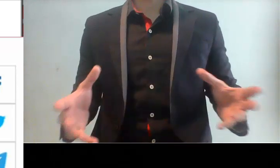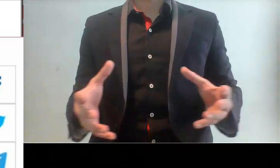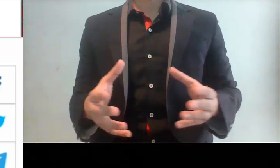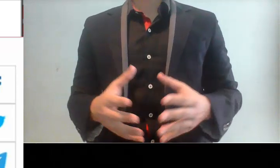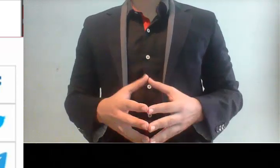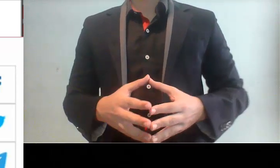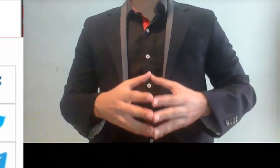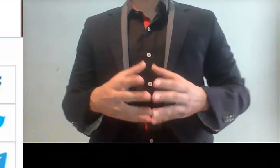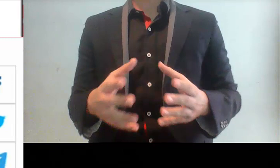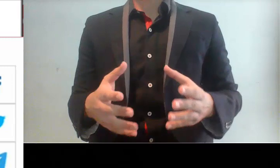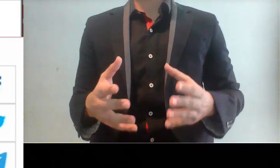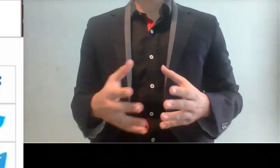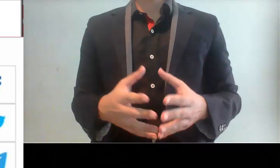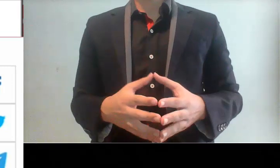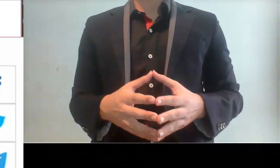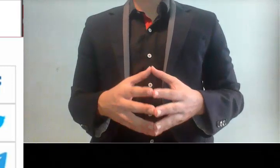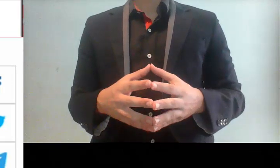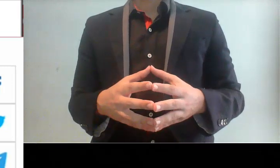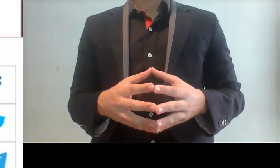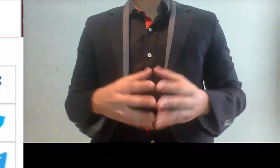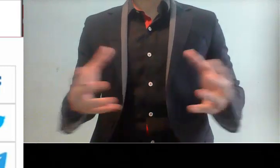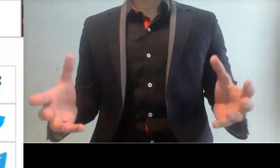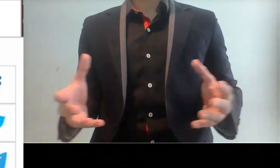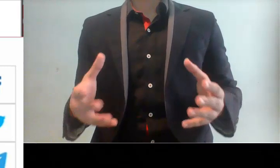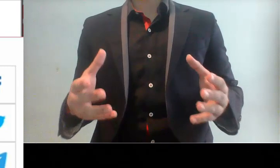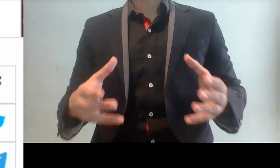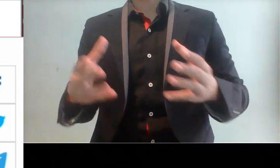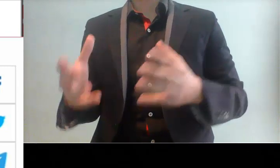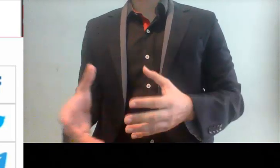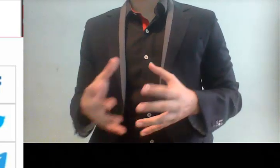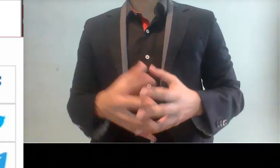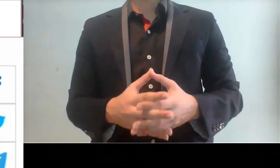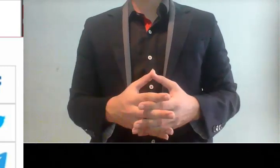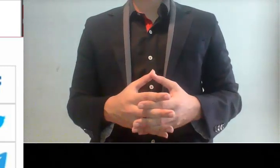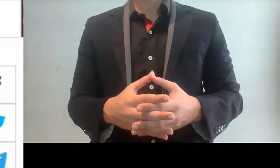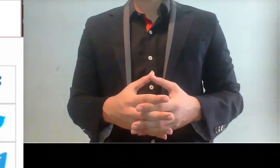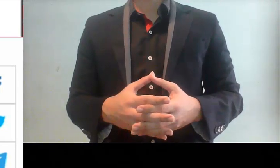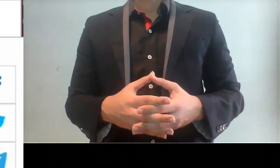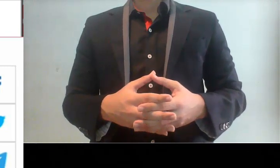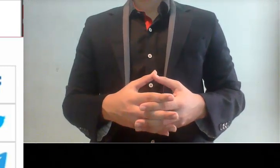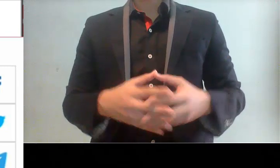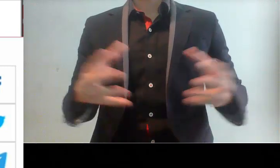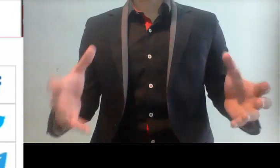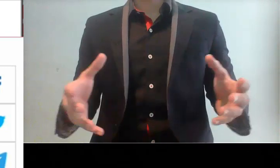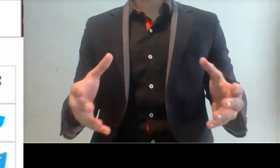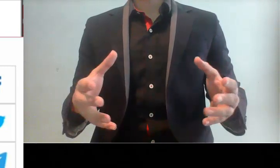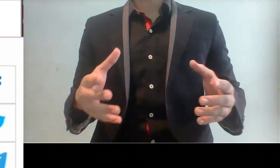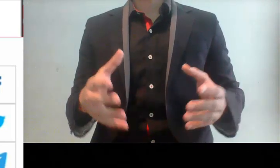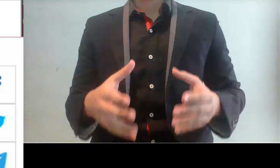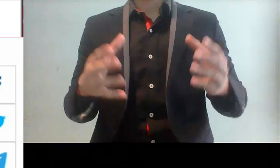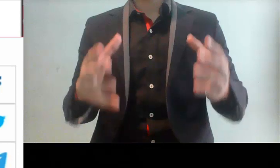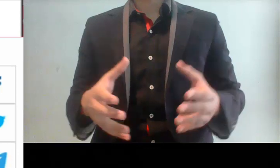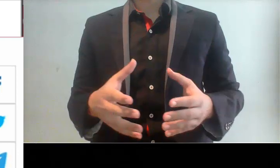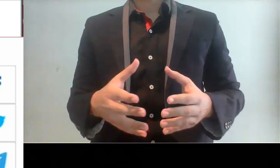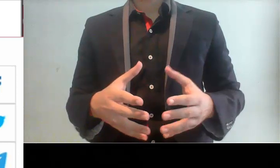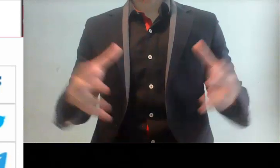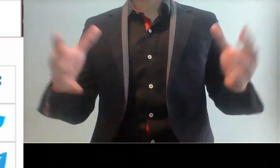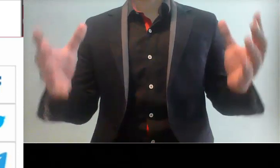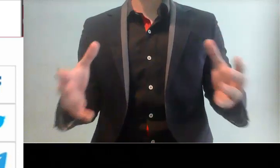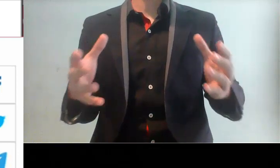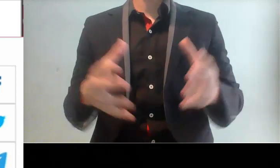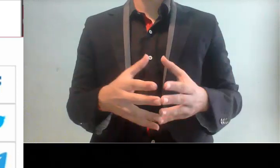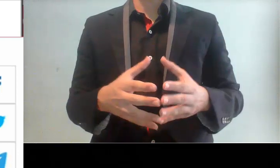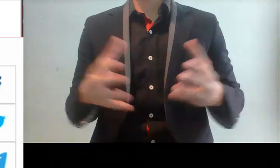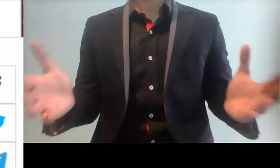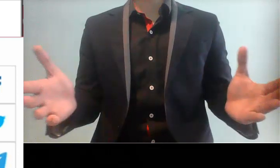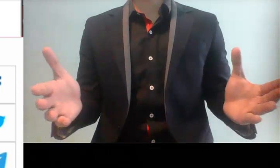misma red local que tienen establecida. Esto es muy peligroso. Recordemos que lo que se menciona y